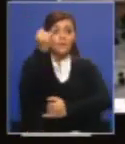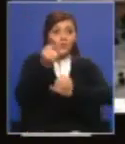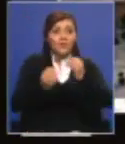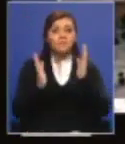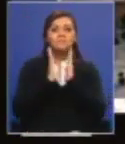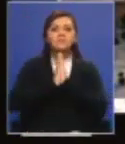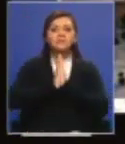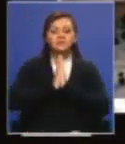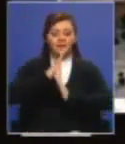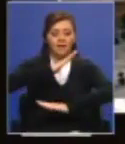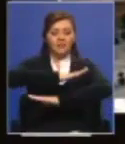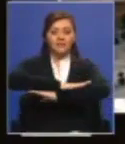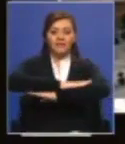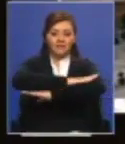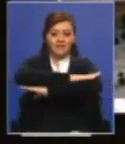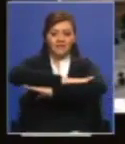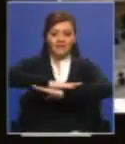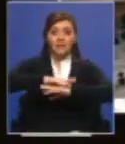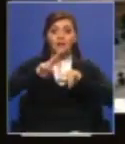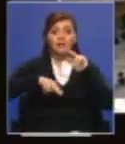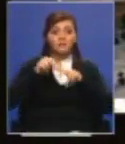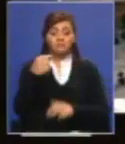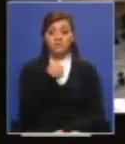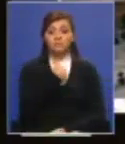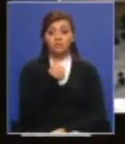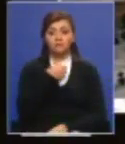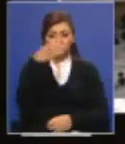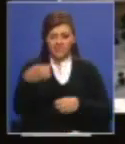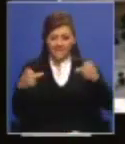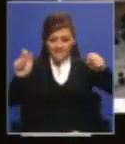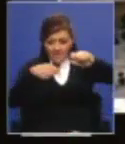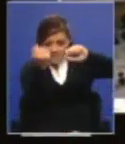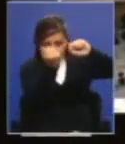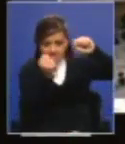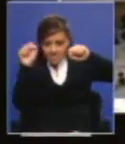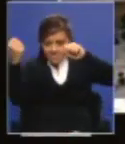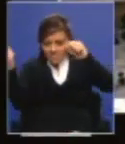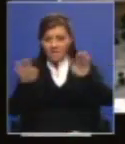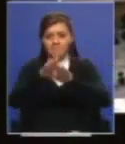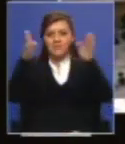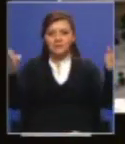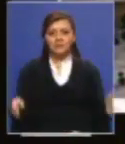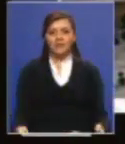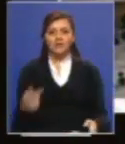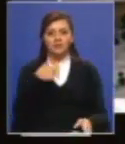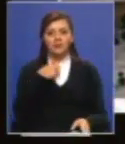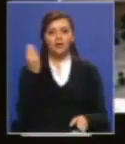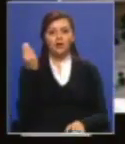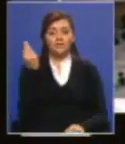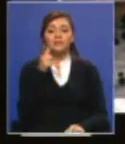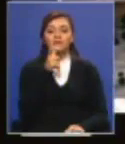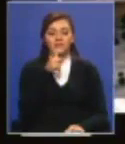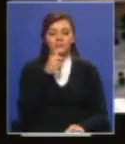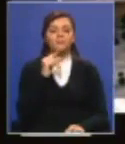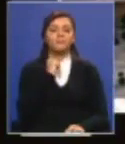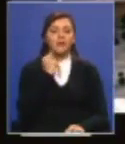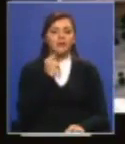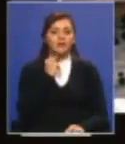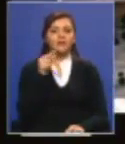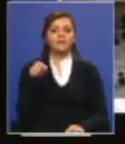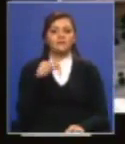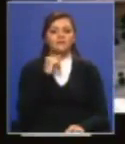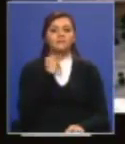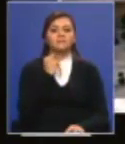hecha en un altar construido con nuestras manos. Y en una misa que siempre la daba el padre Novoa. Así